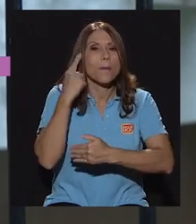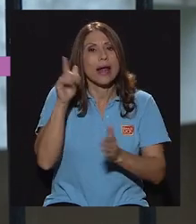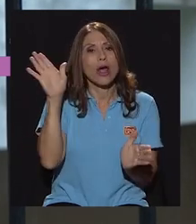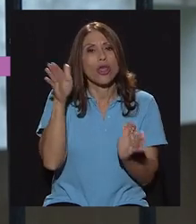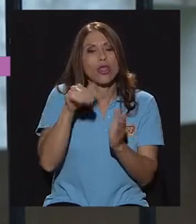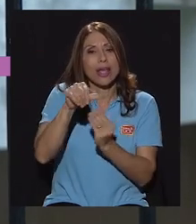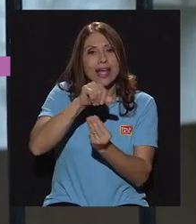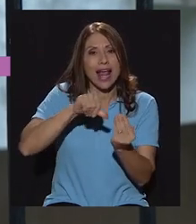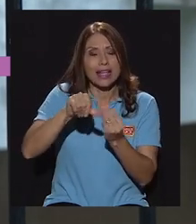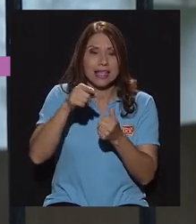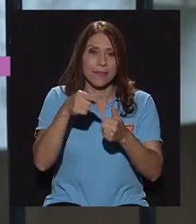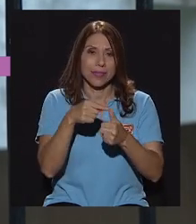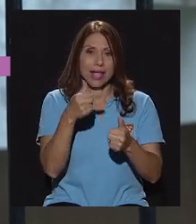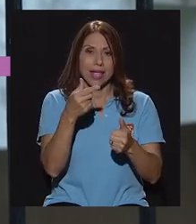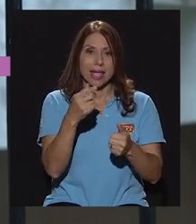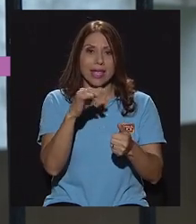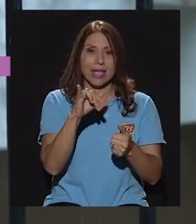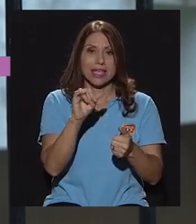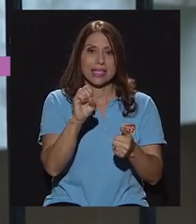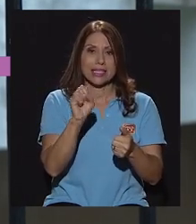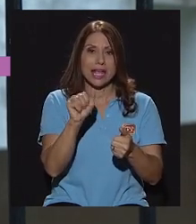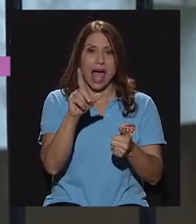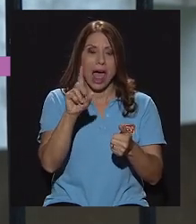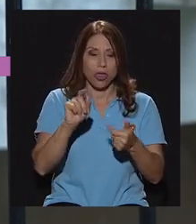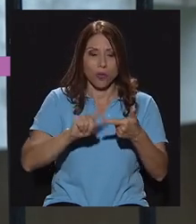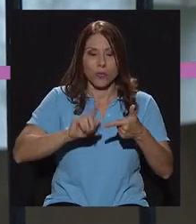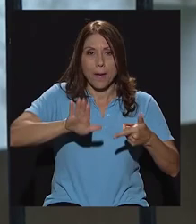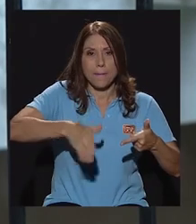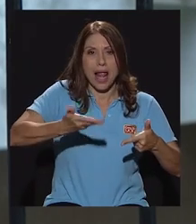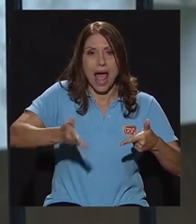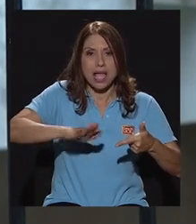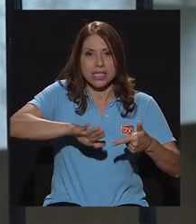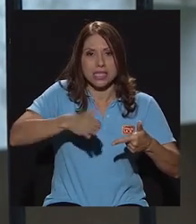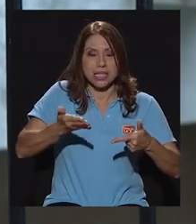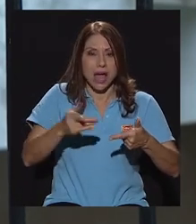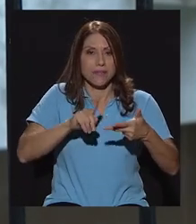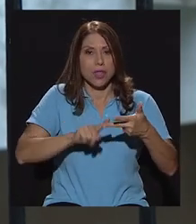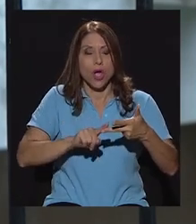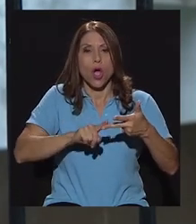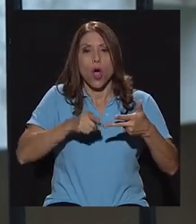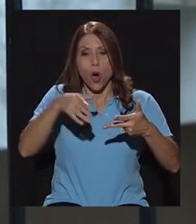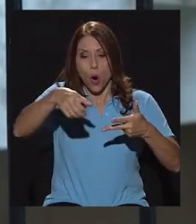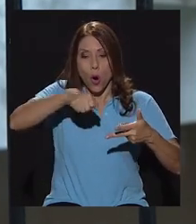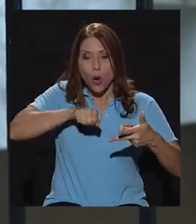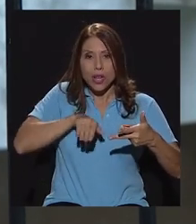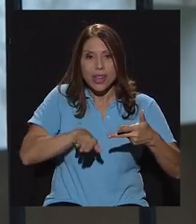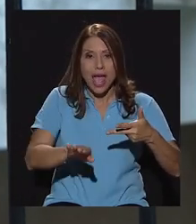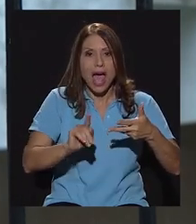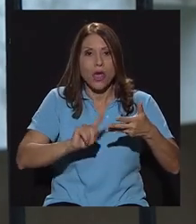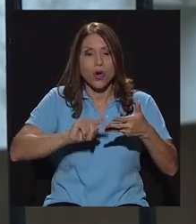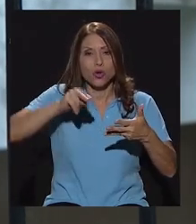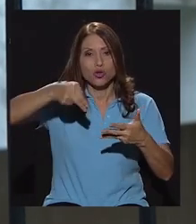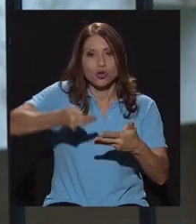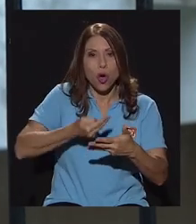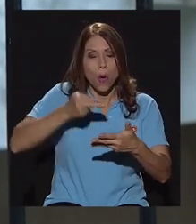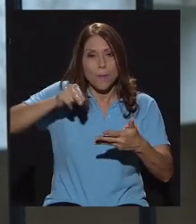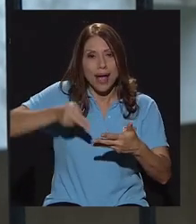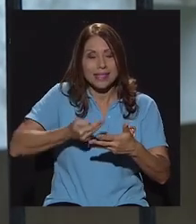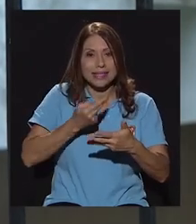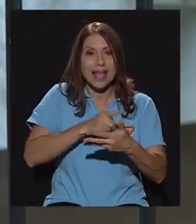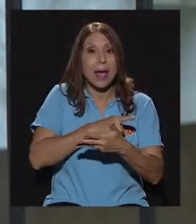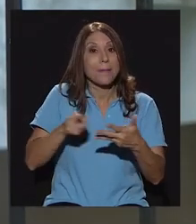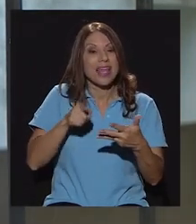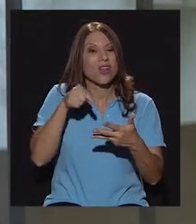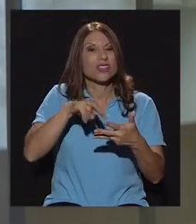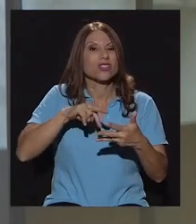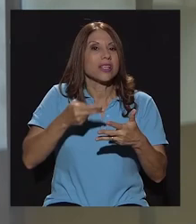de grasa. Puede ser el guisado, puede ser la plancha, puede ser el horneado, pueden ser las sopas, ¿verdad? Pero lo